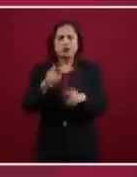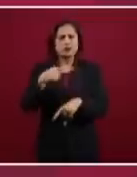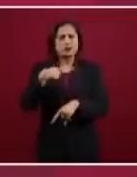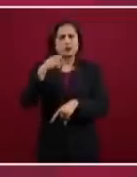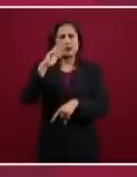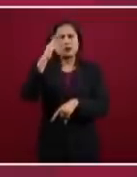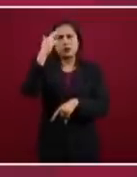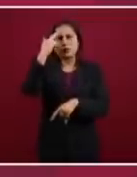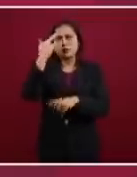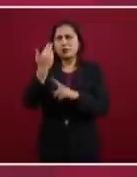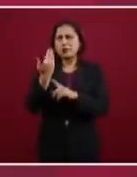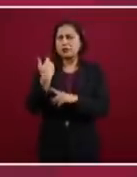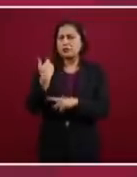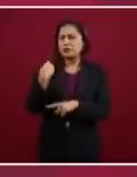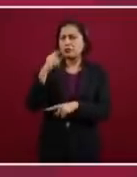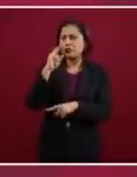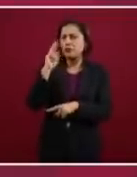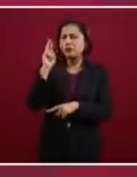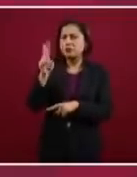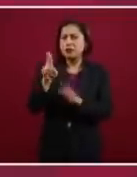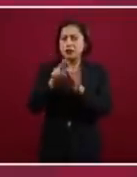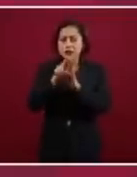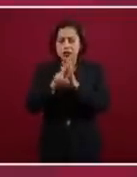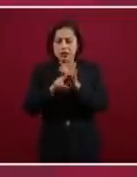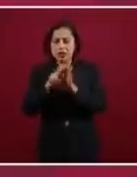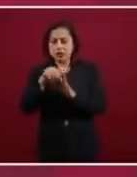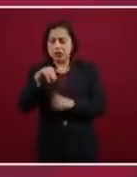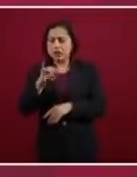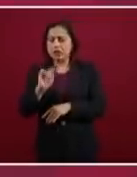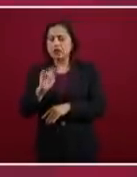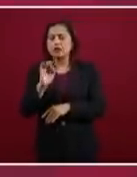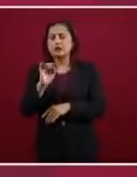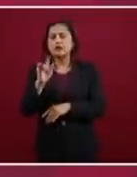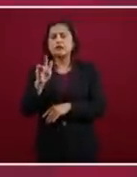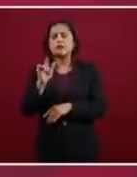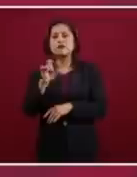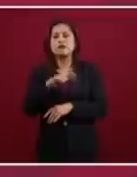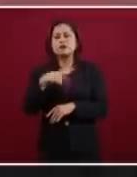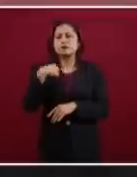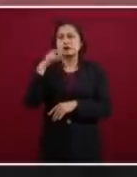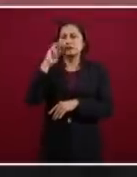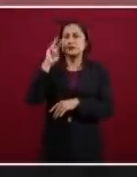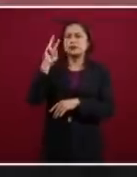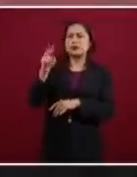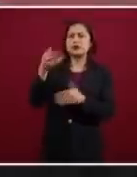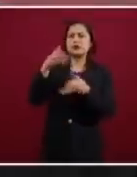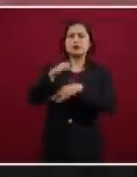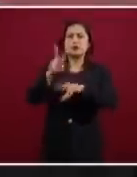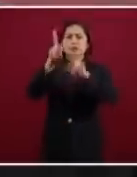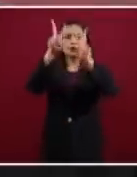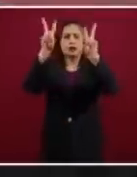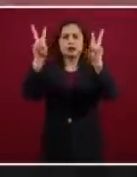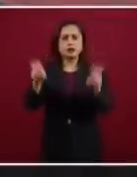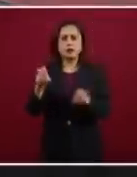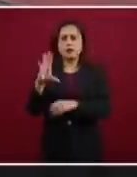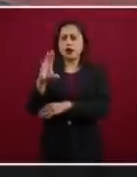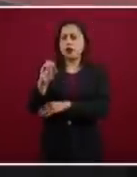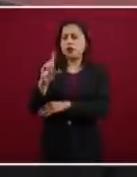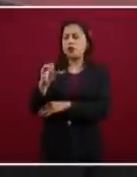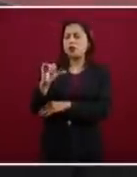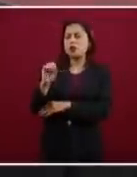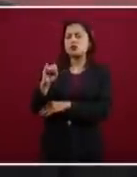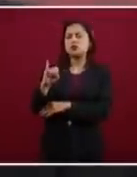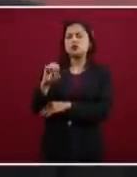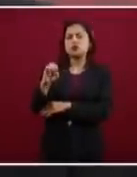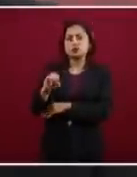una serie de energía sobre el asesinato de colosio dice el